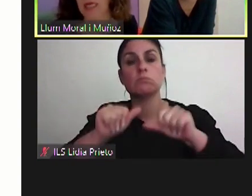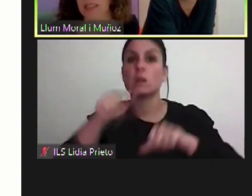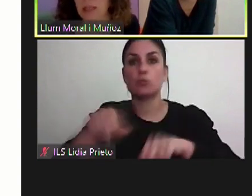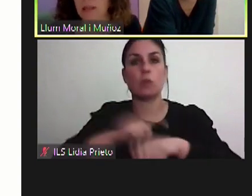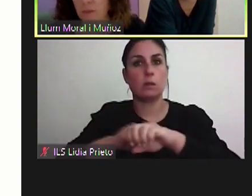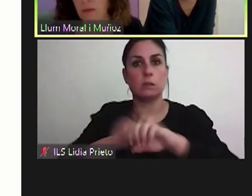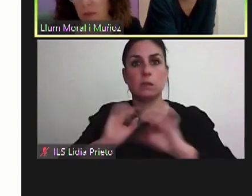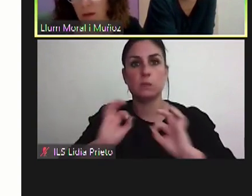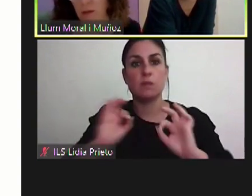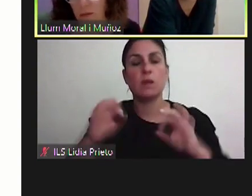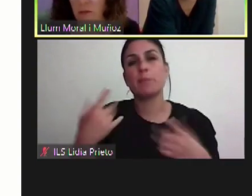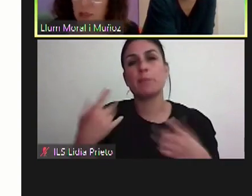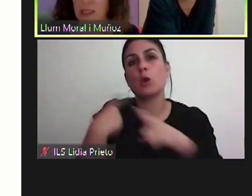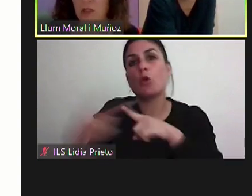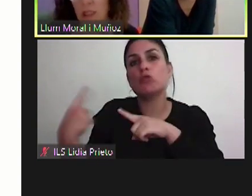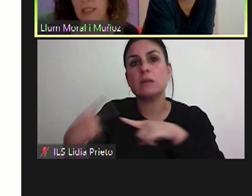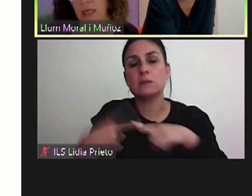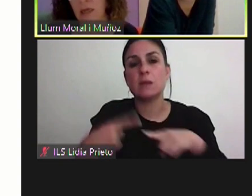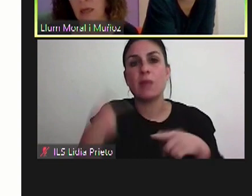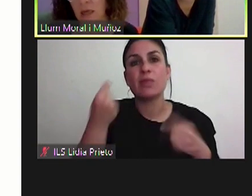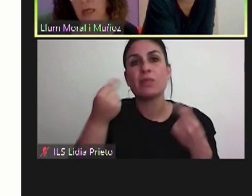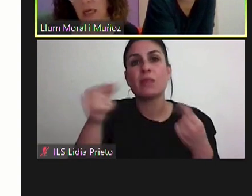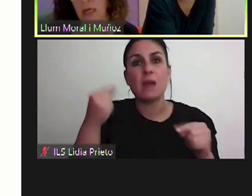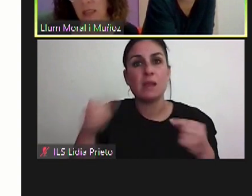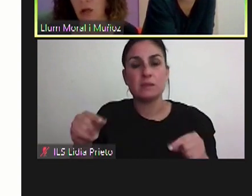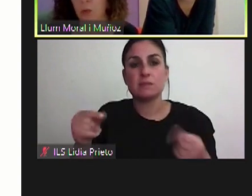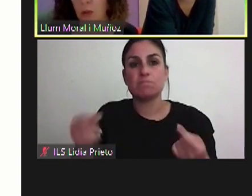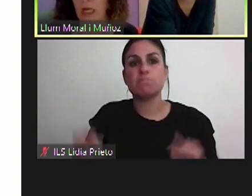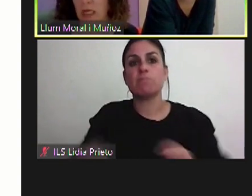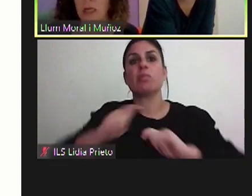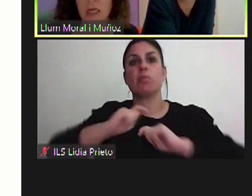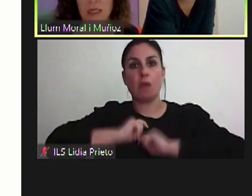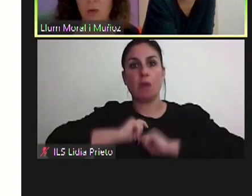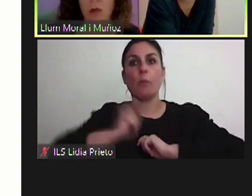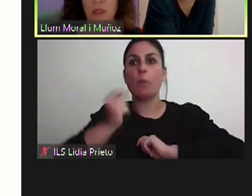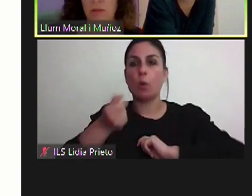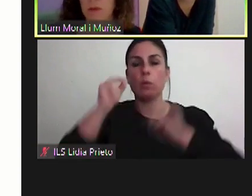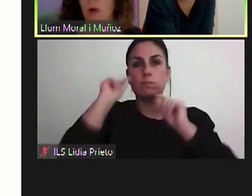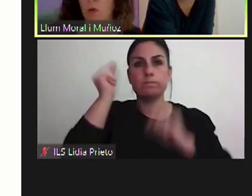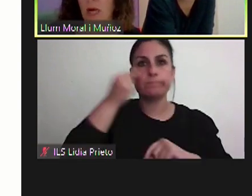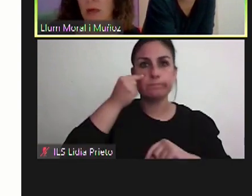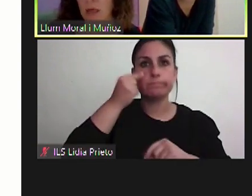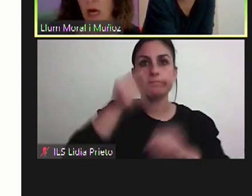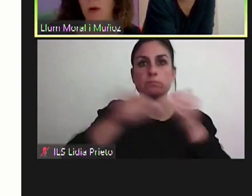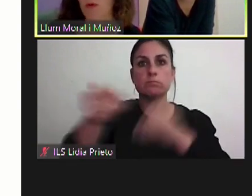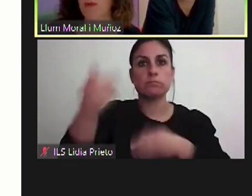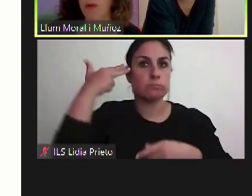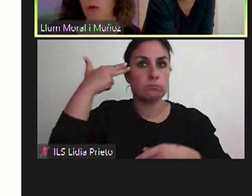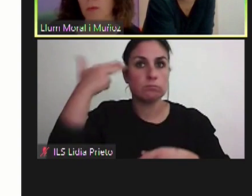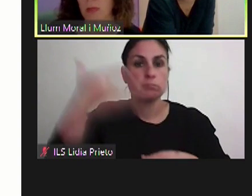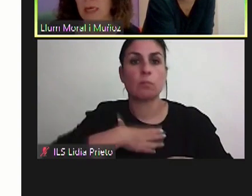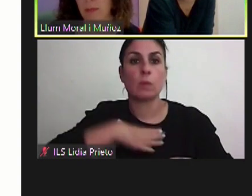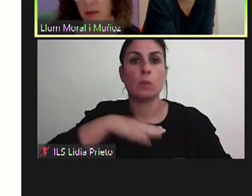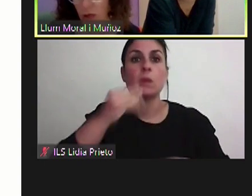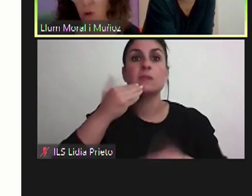característico. Hay ciertas cositas que sí que nos pueden hacer y que seguro que si habéis vivido alguna duda